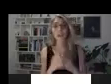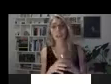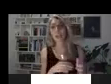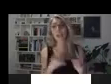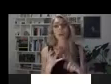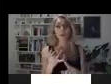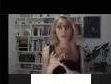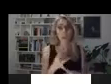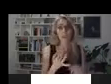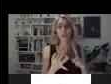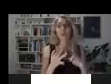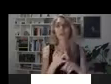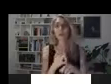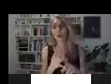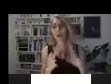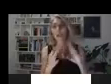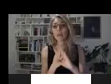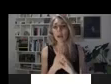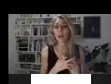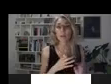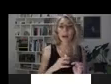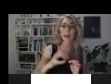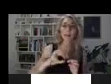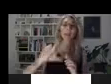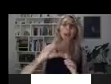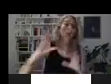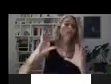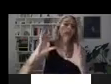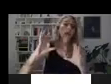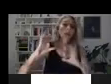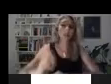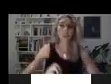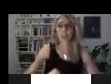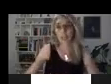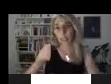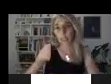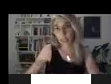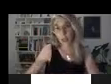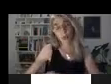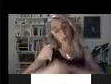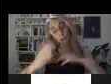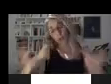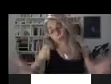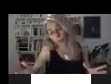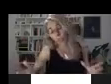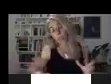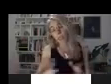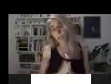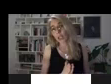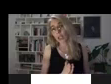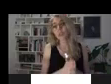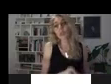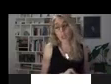agenda a lo largo del año con Lima Foto, Arlima, Compart. Brasil, como en